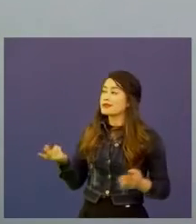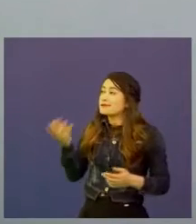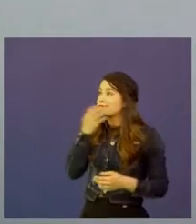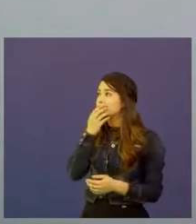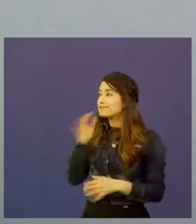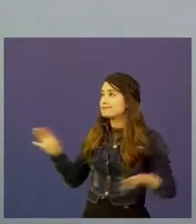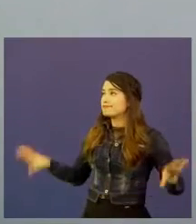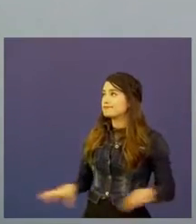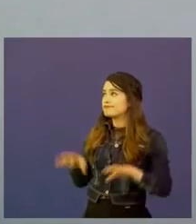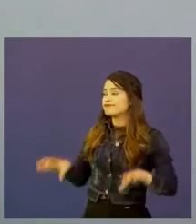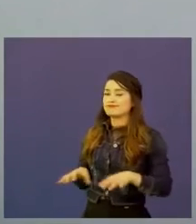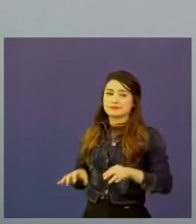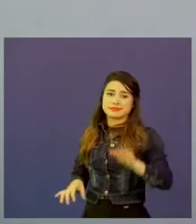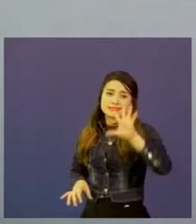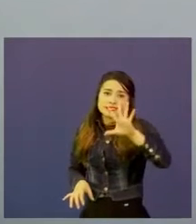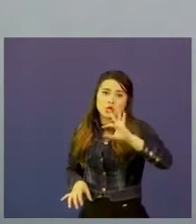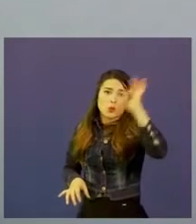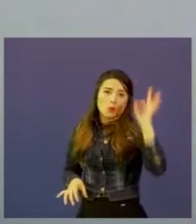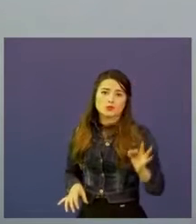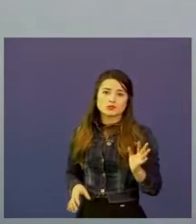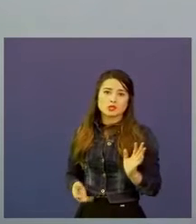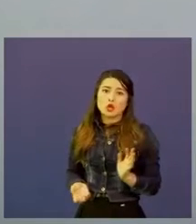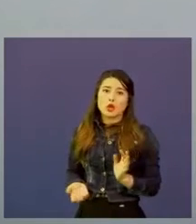son asistentes y participantes.